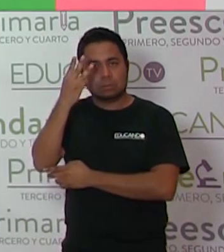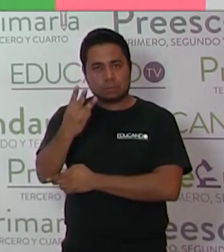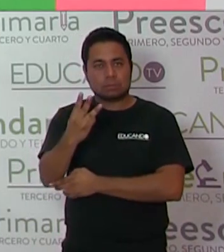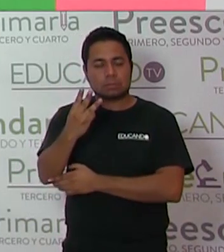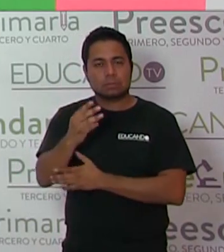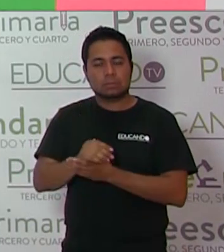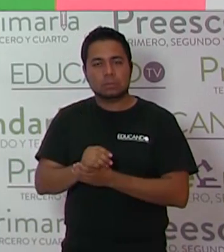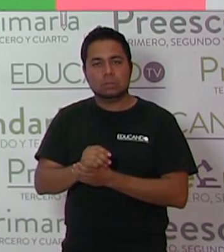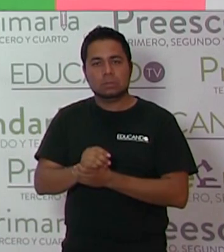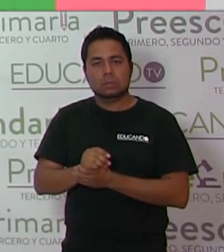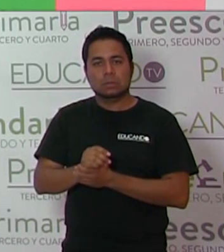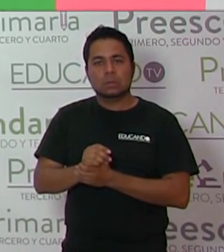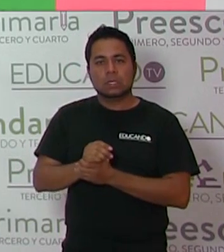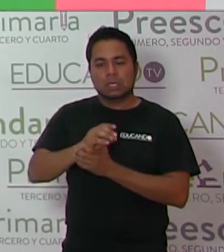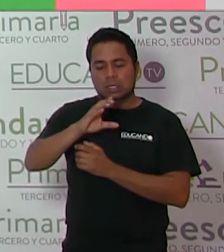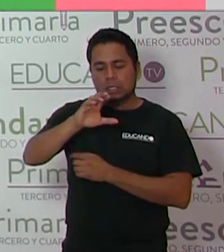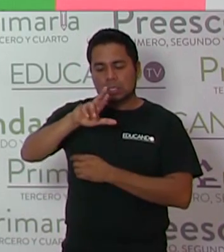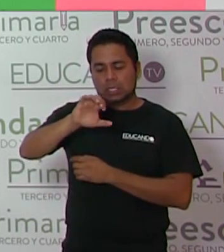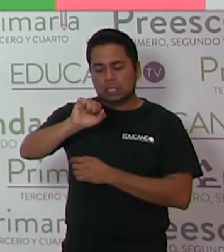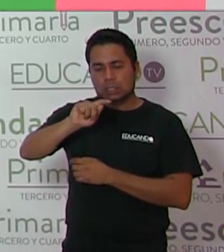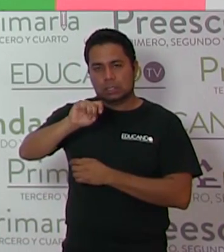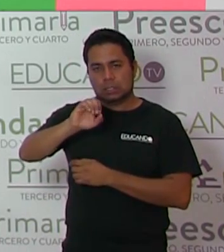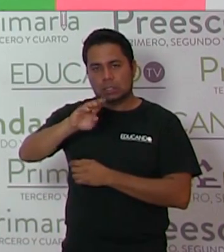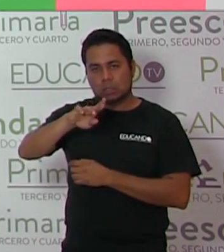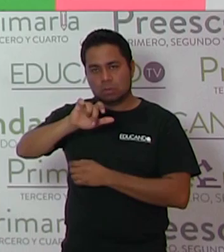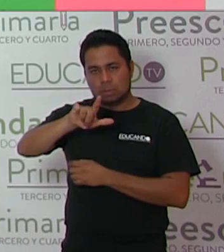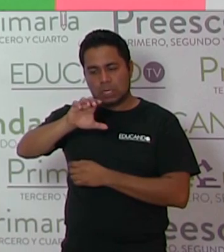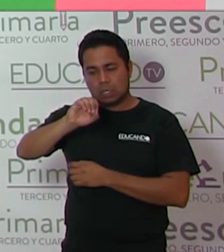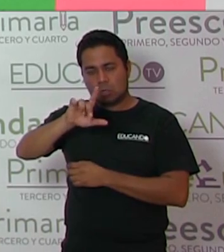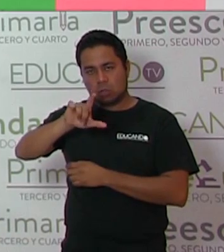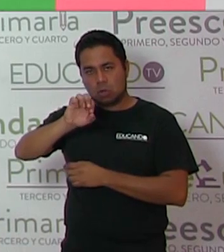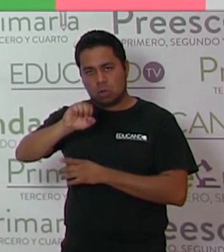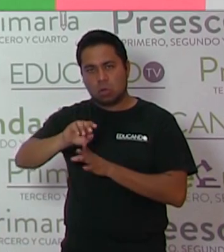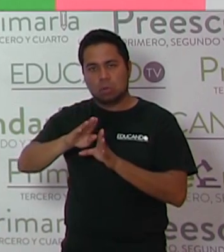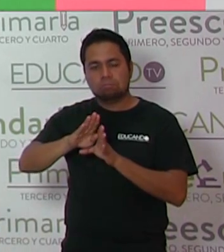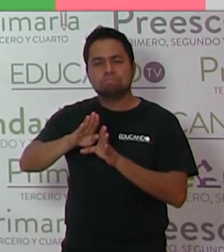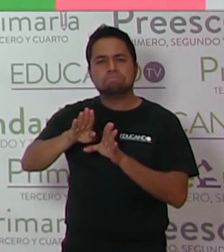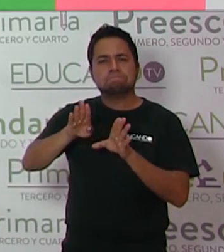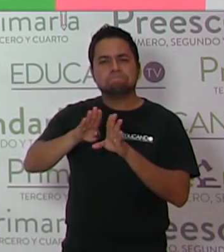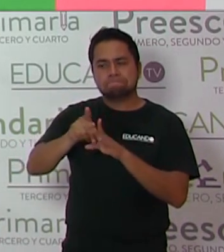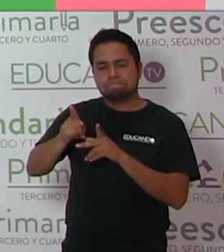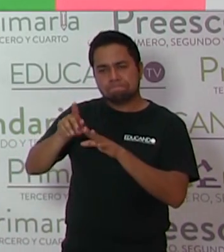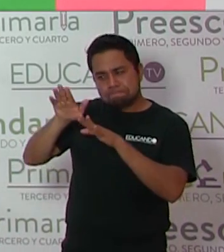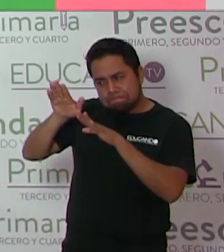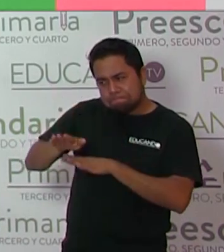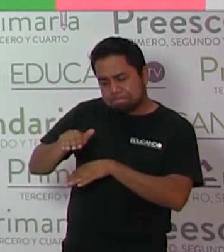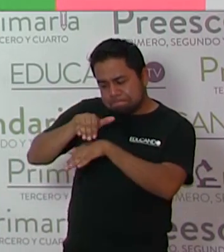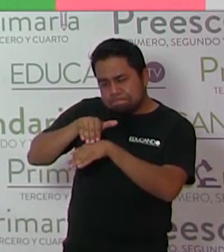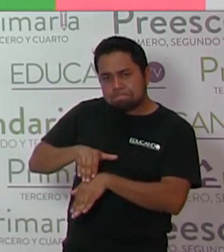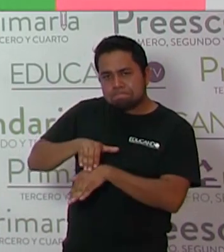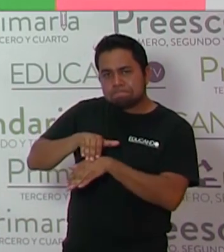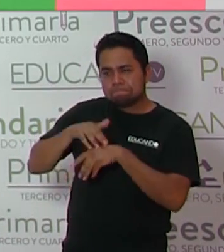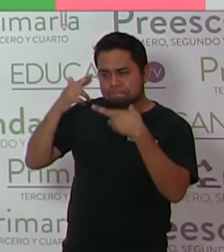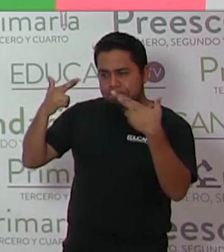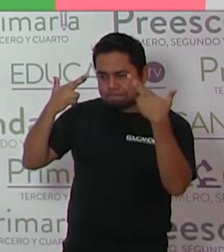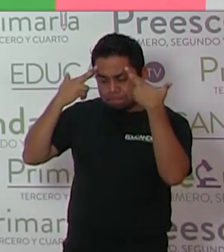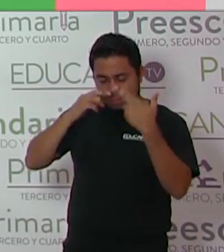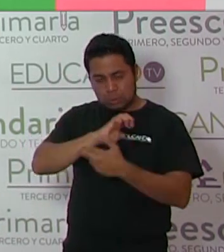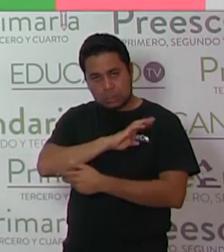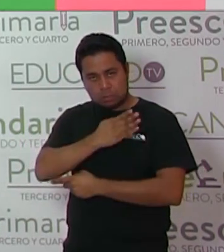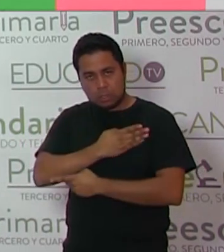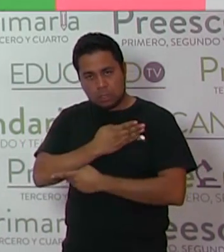1493, Cristóbal Colón, al servicio de la corona española, volvió al